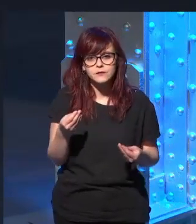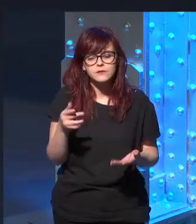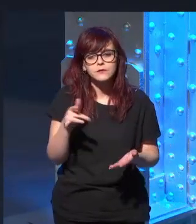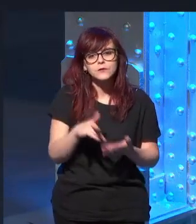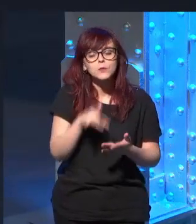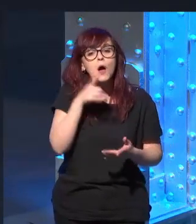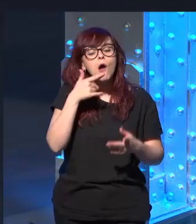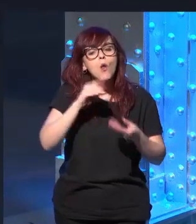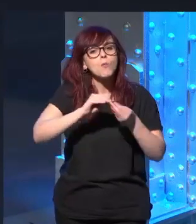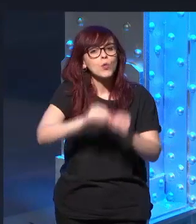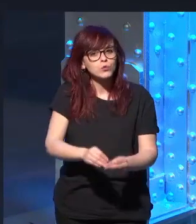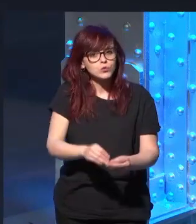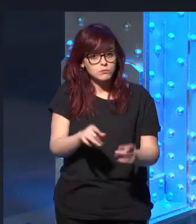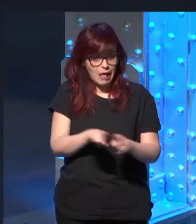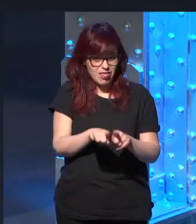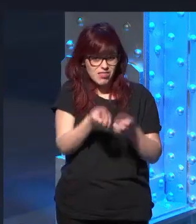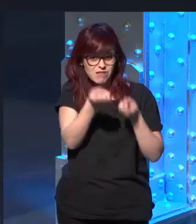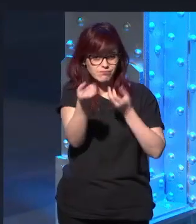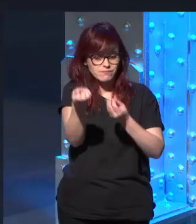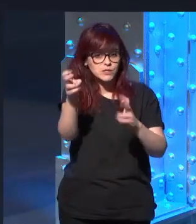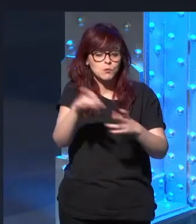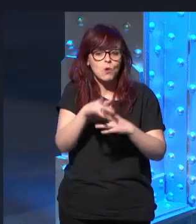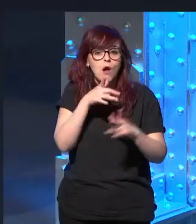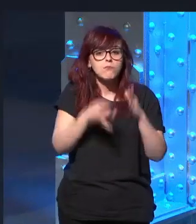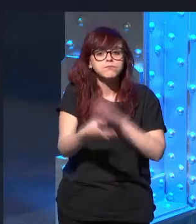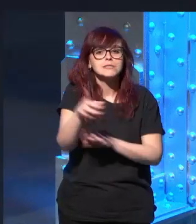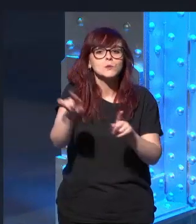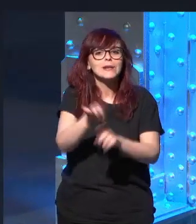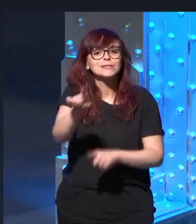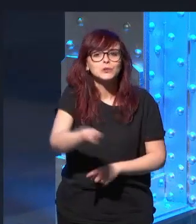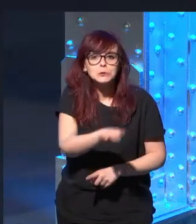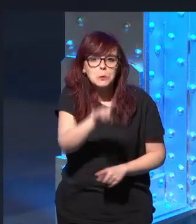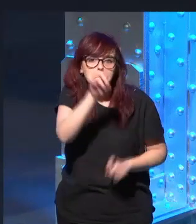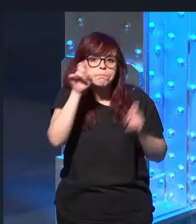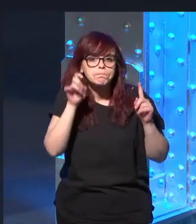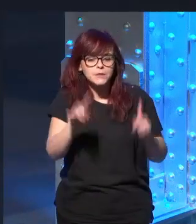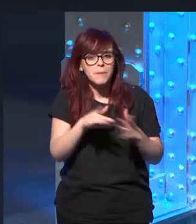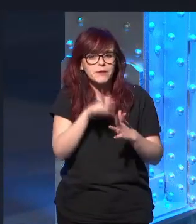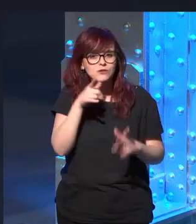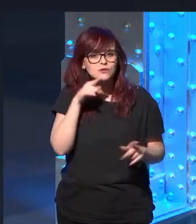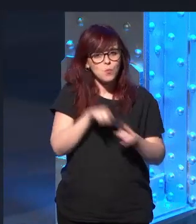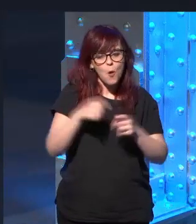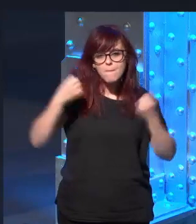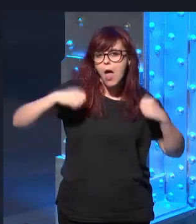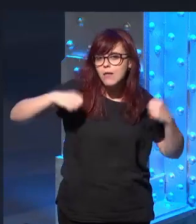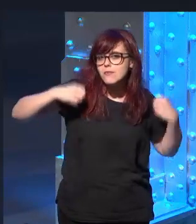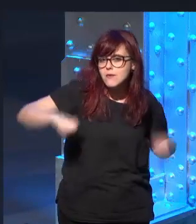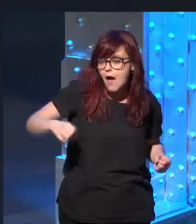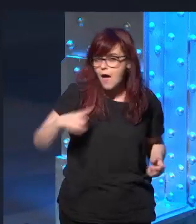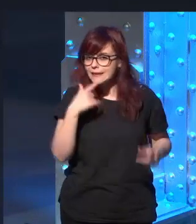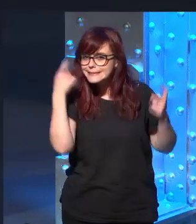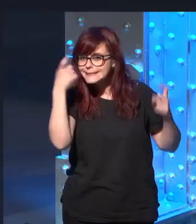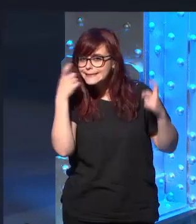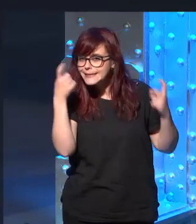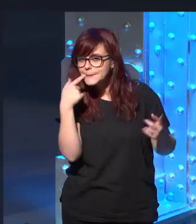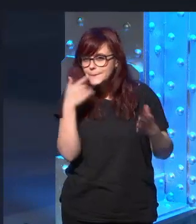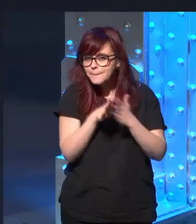al producto como ha comentado ella, o no, ¿no? Pero es también una manera de calentar y de